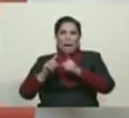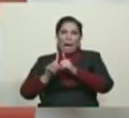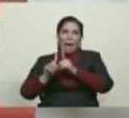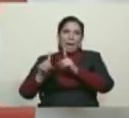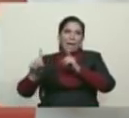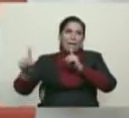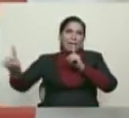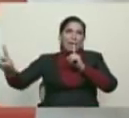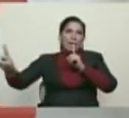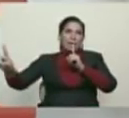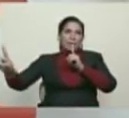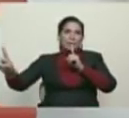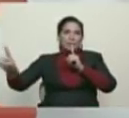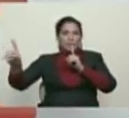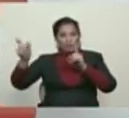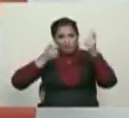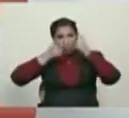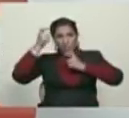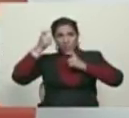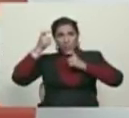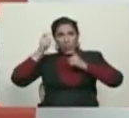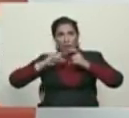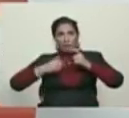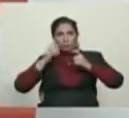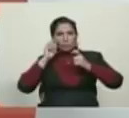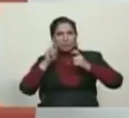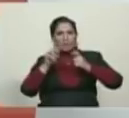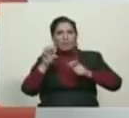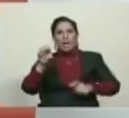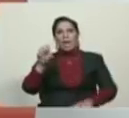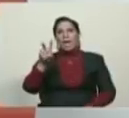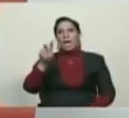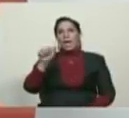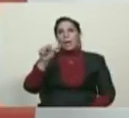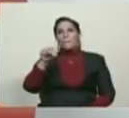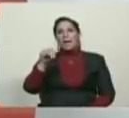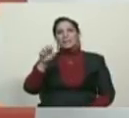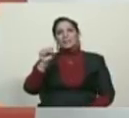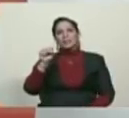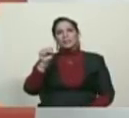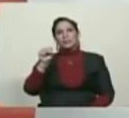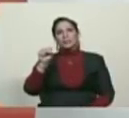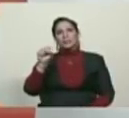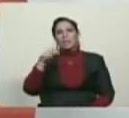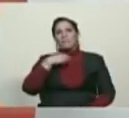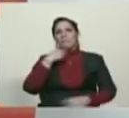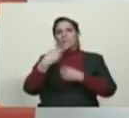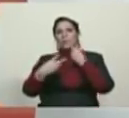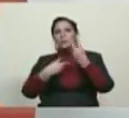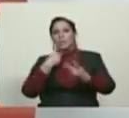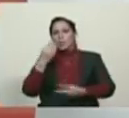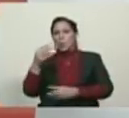vez. Bueno, venga, este señor Evans, vocero de la oposición.